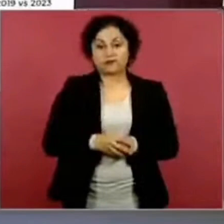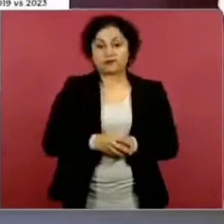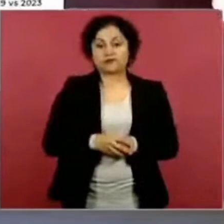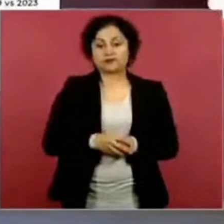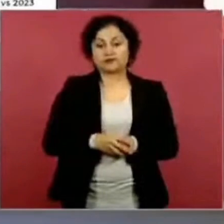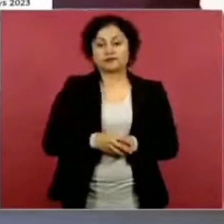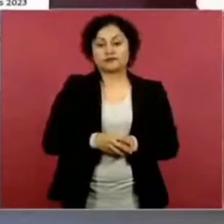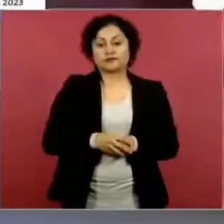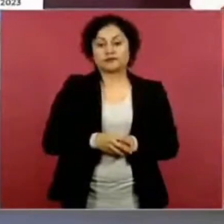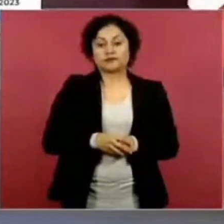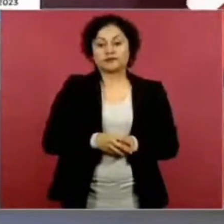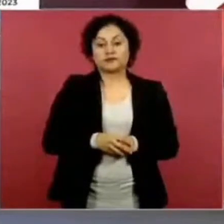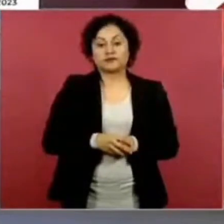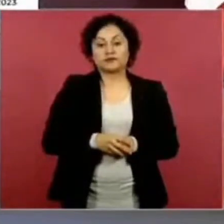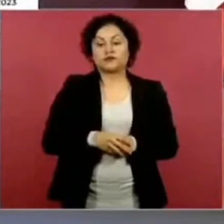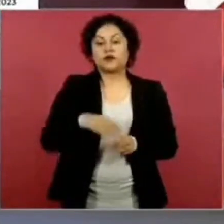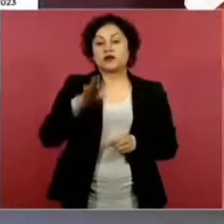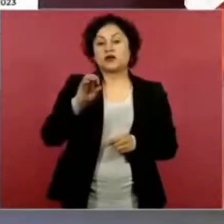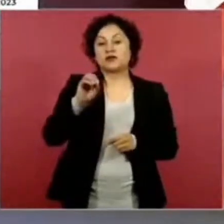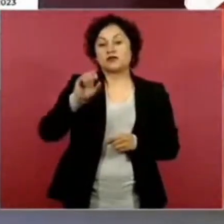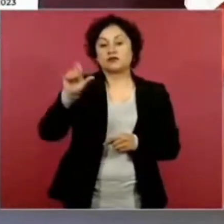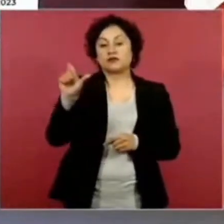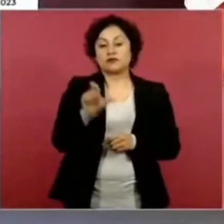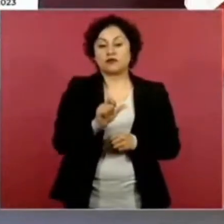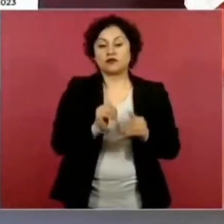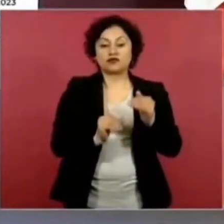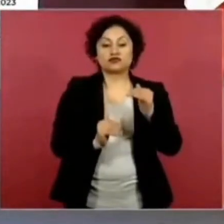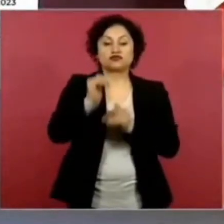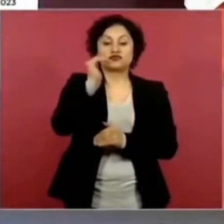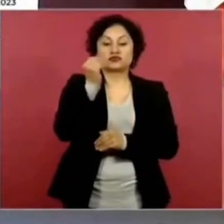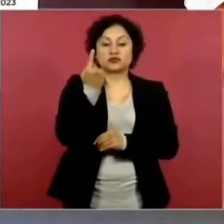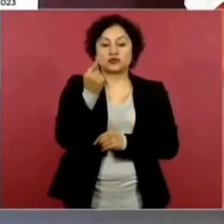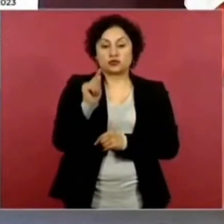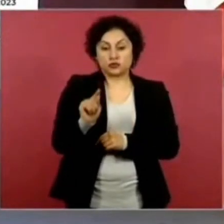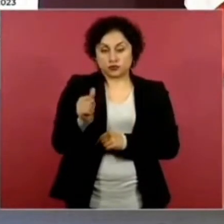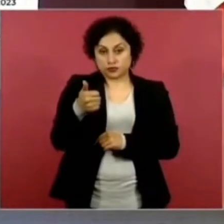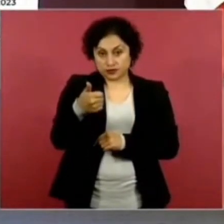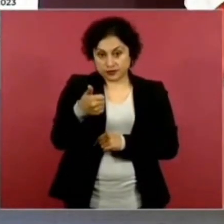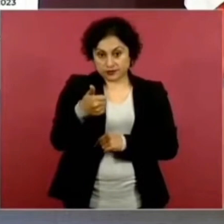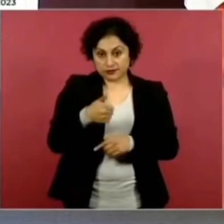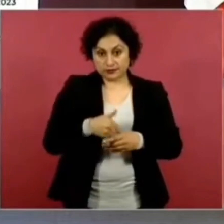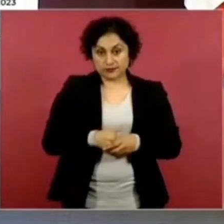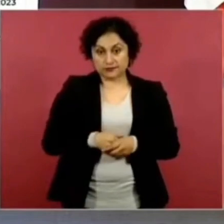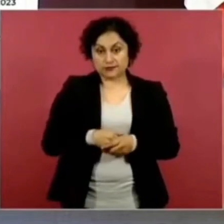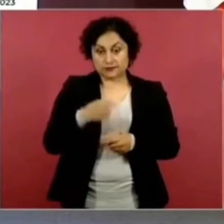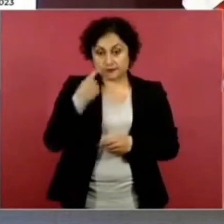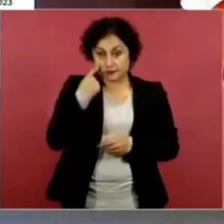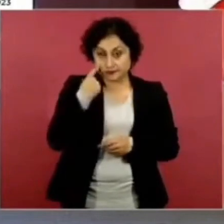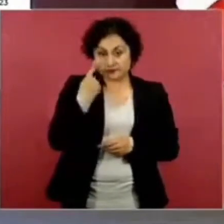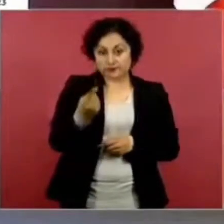Con Fox aumentó 1.6. Miren,